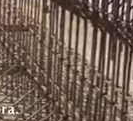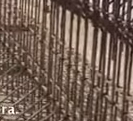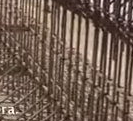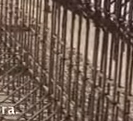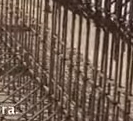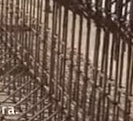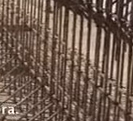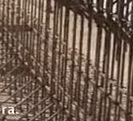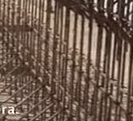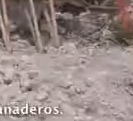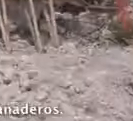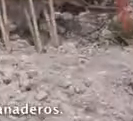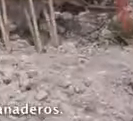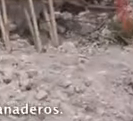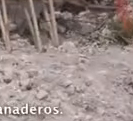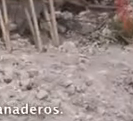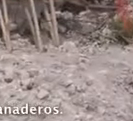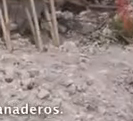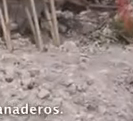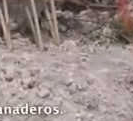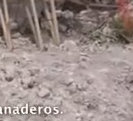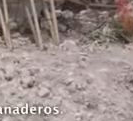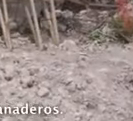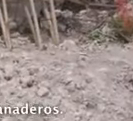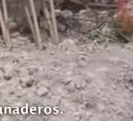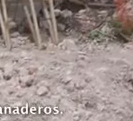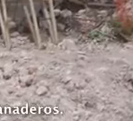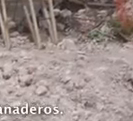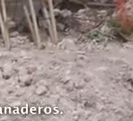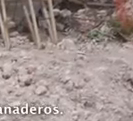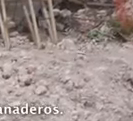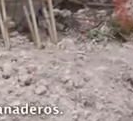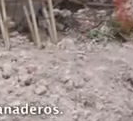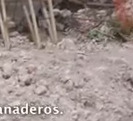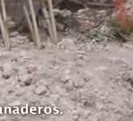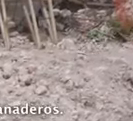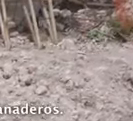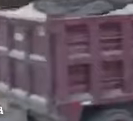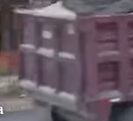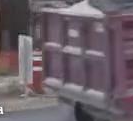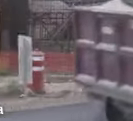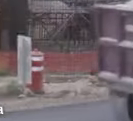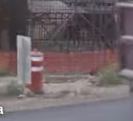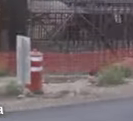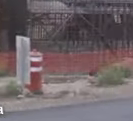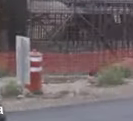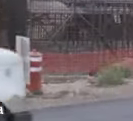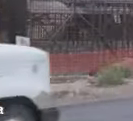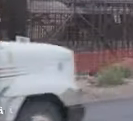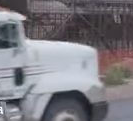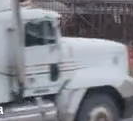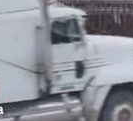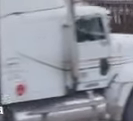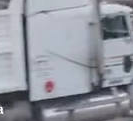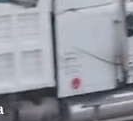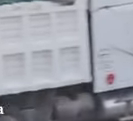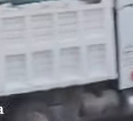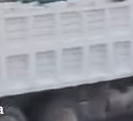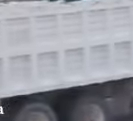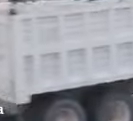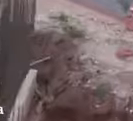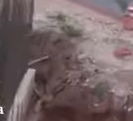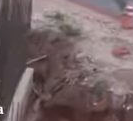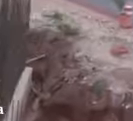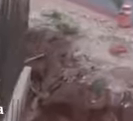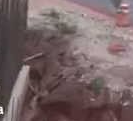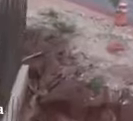los componentes de la obra. Avanzamos en la construcción de pasos vehiculares y ganaderos. Asegurar la movilidad y facilitar el acceso